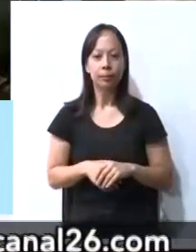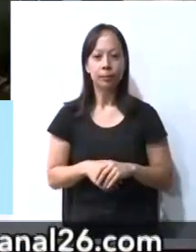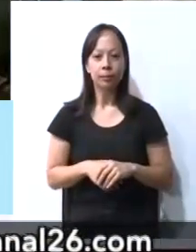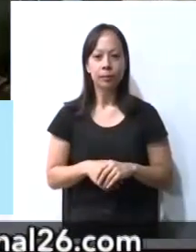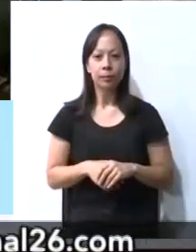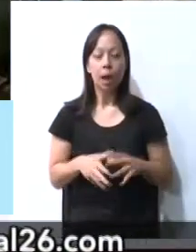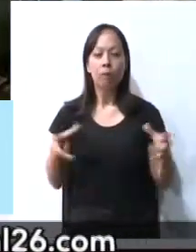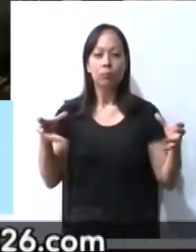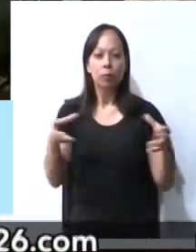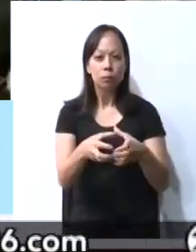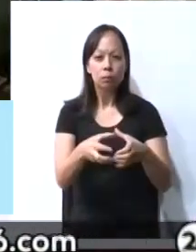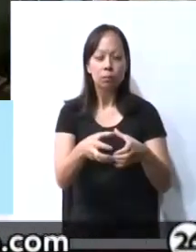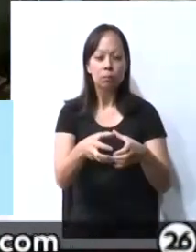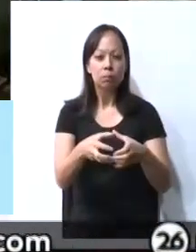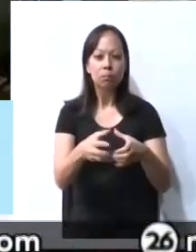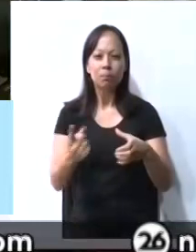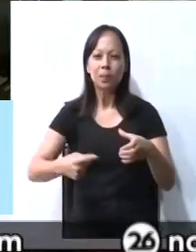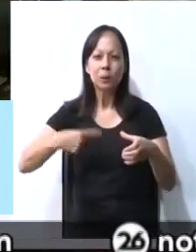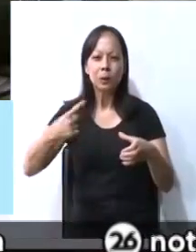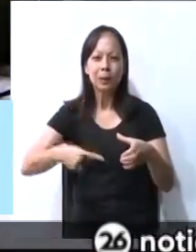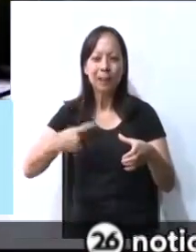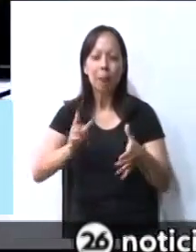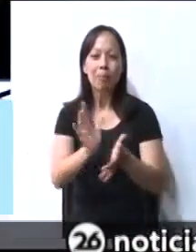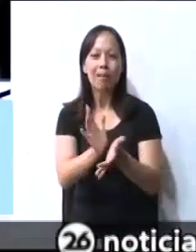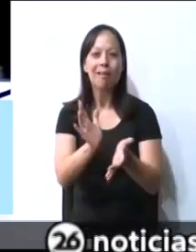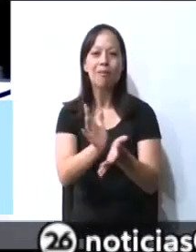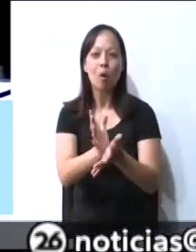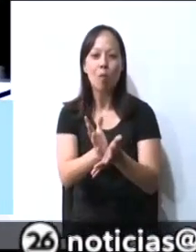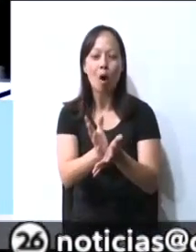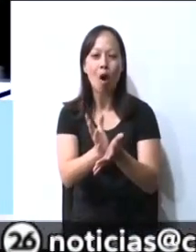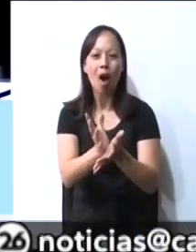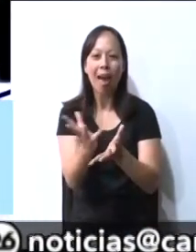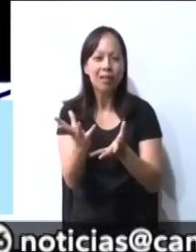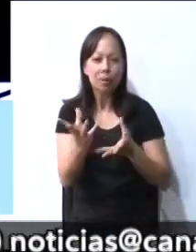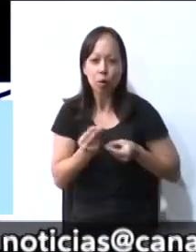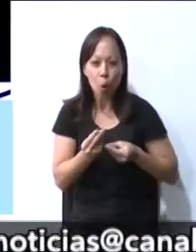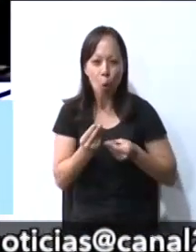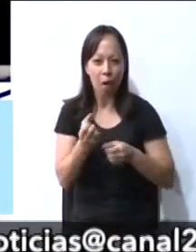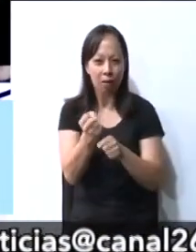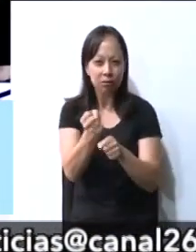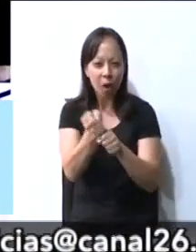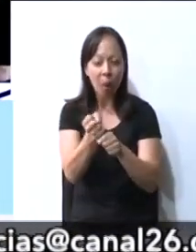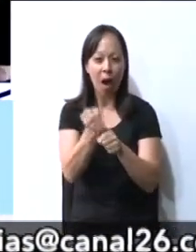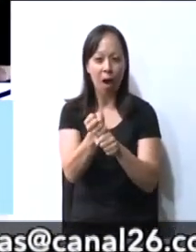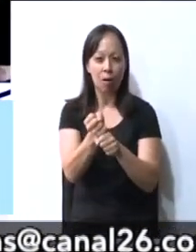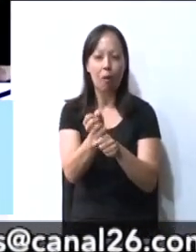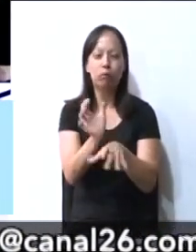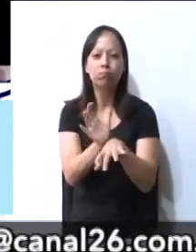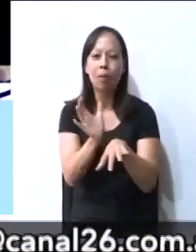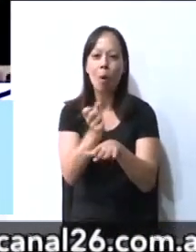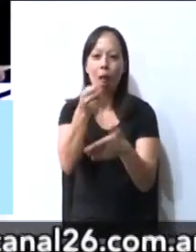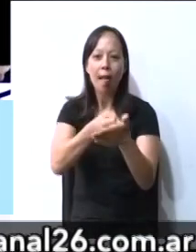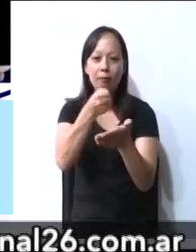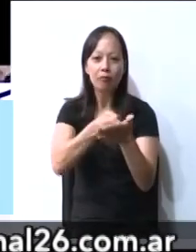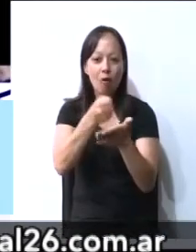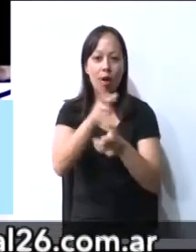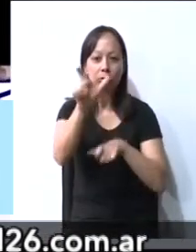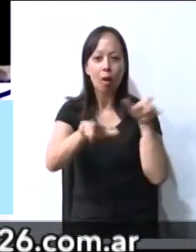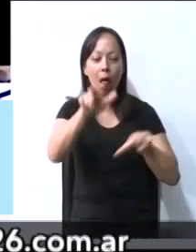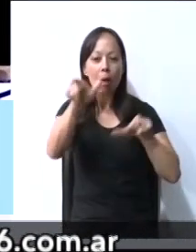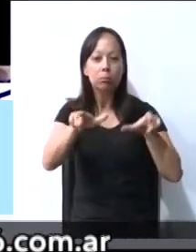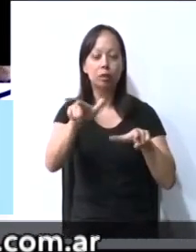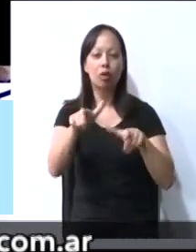El equipo siempre es el músculo de la gestión. Detrás de cada logro hay un equipo de gente con vocación de